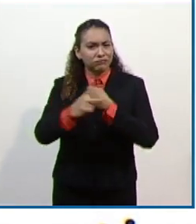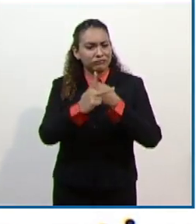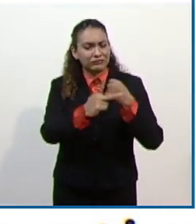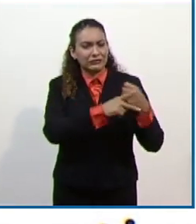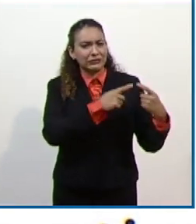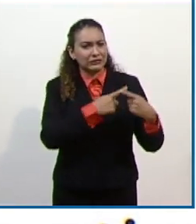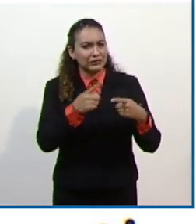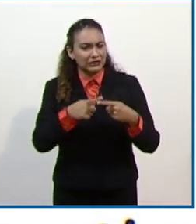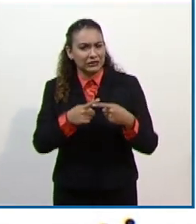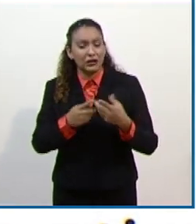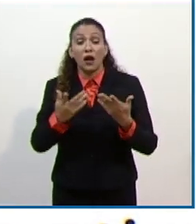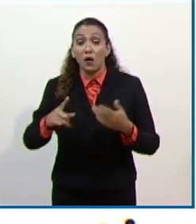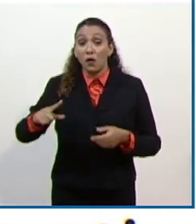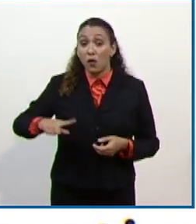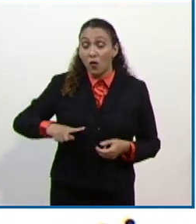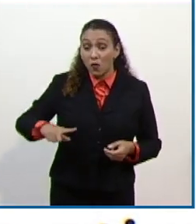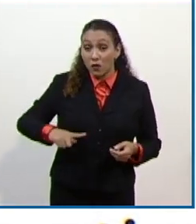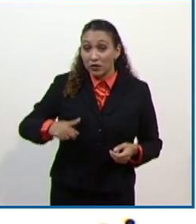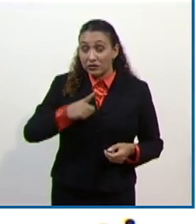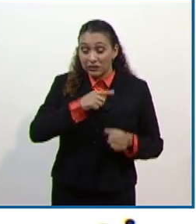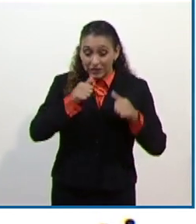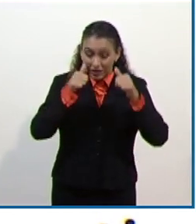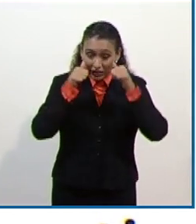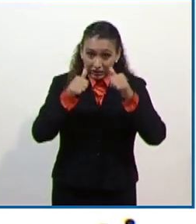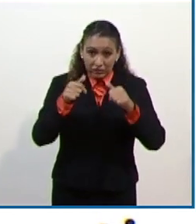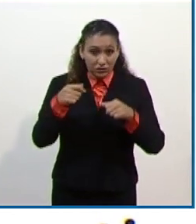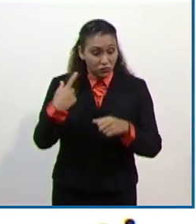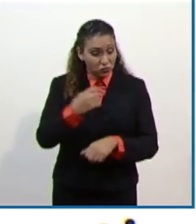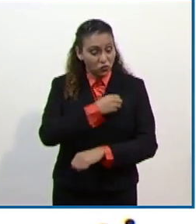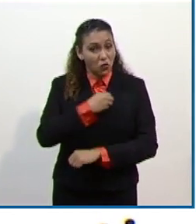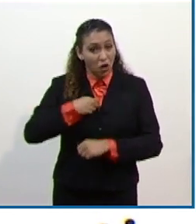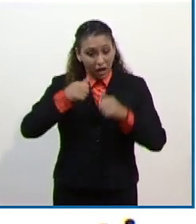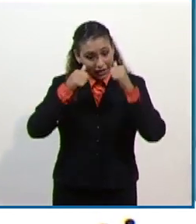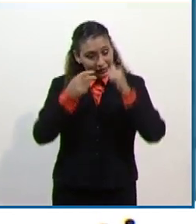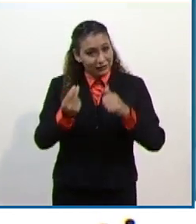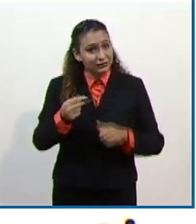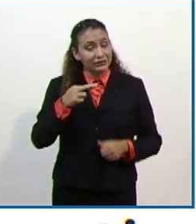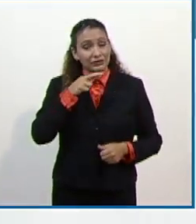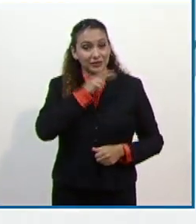están obligados a atender dicha problemática.